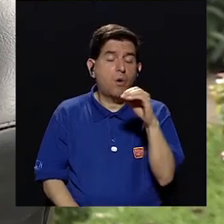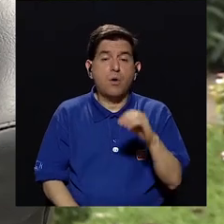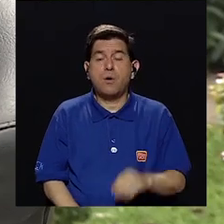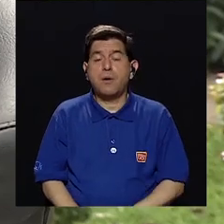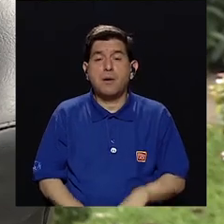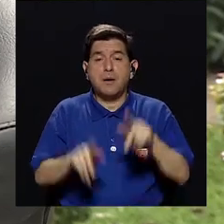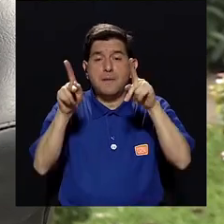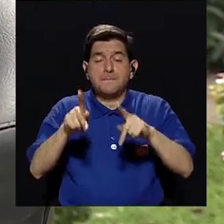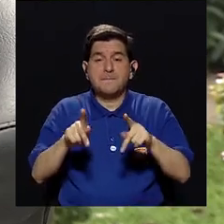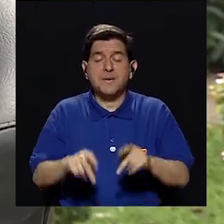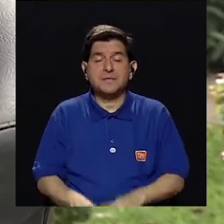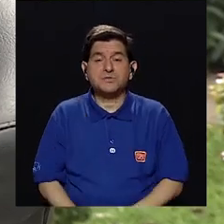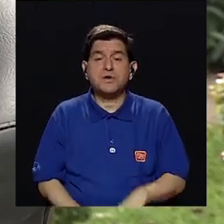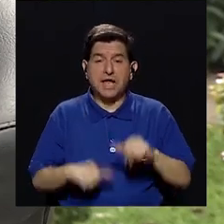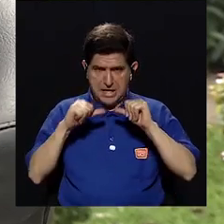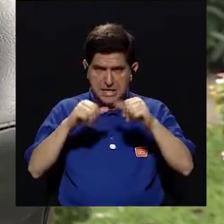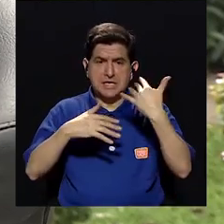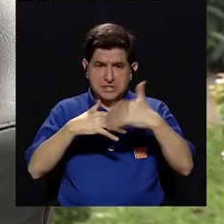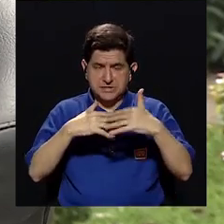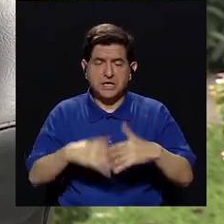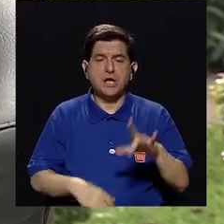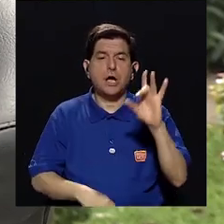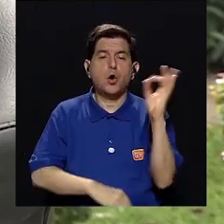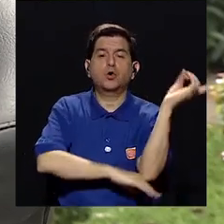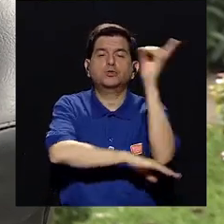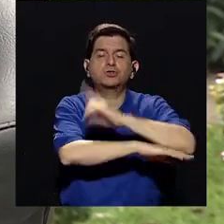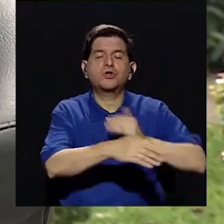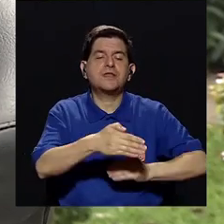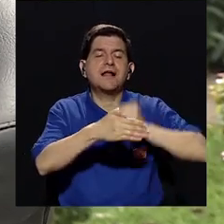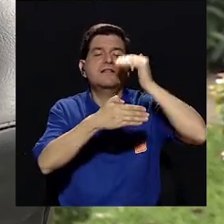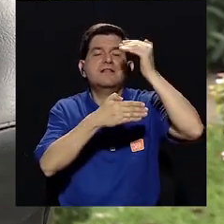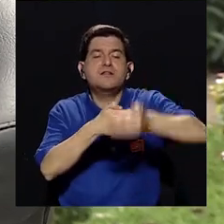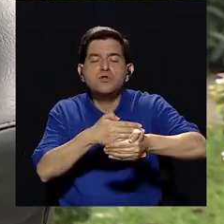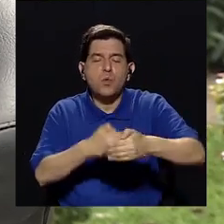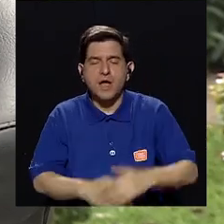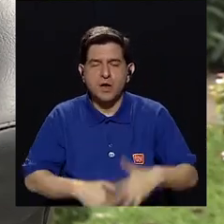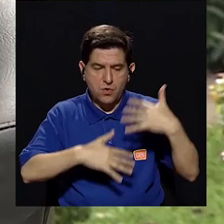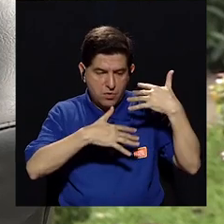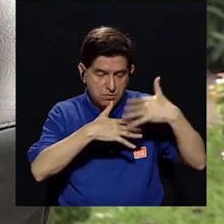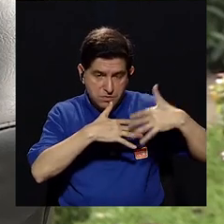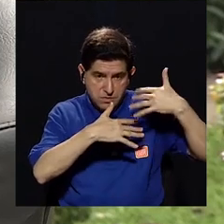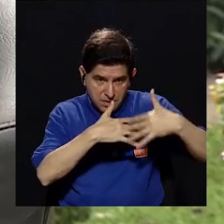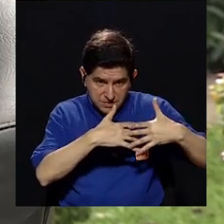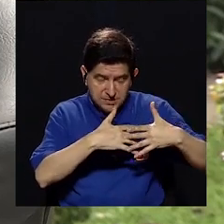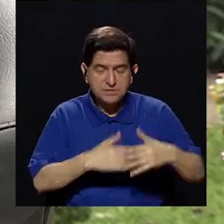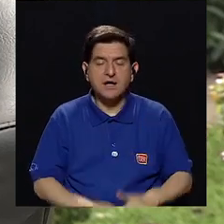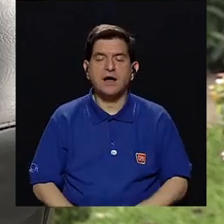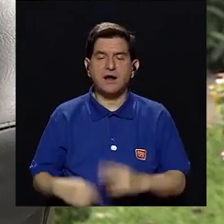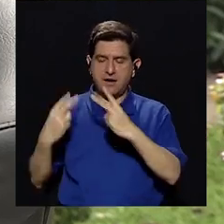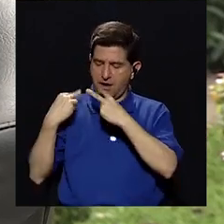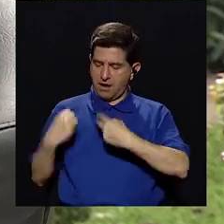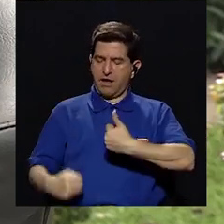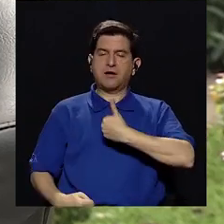pues ocho días después de que le ha venido la menstruación